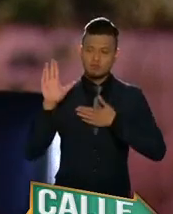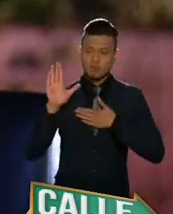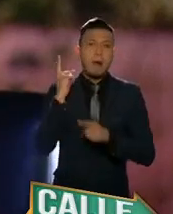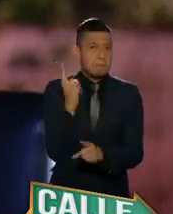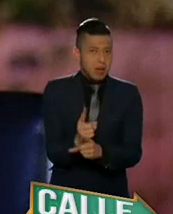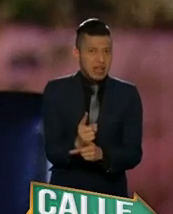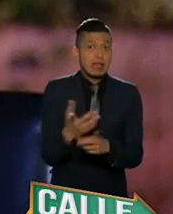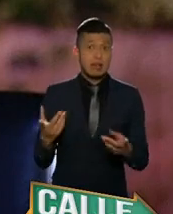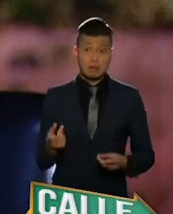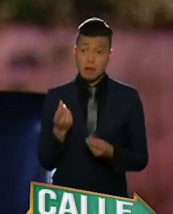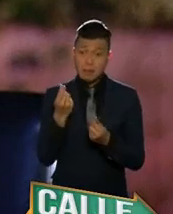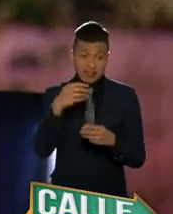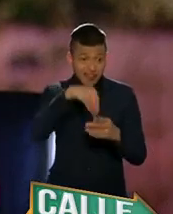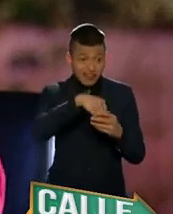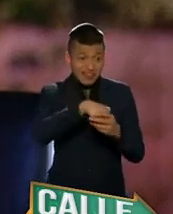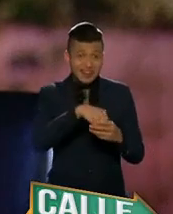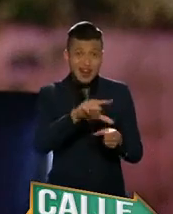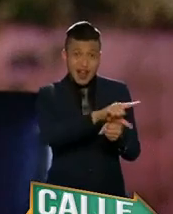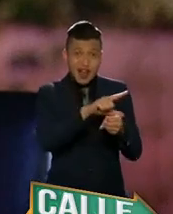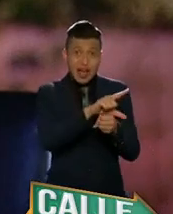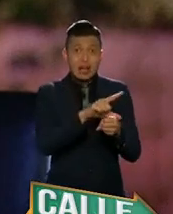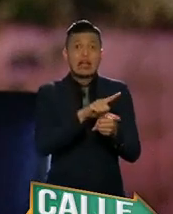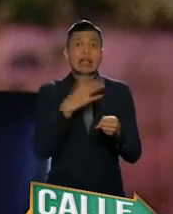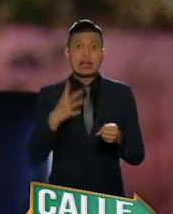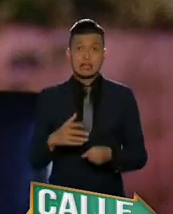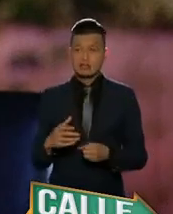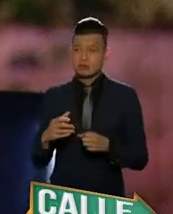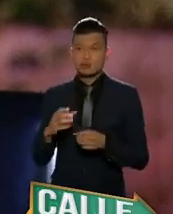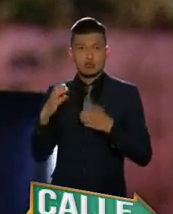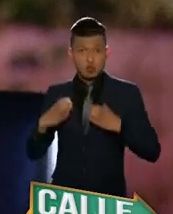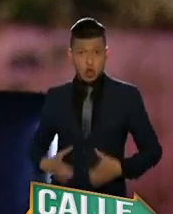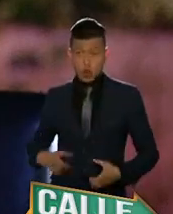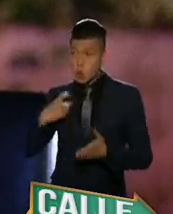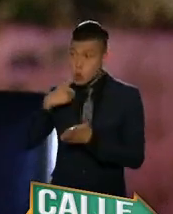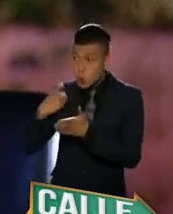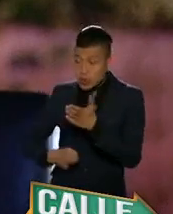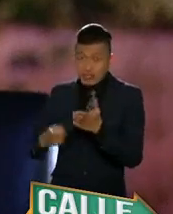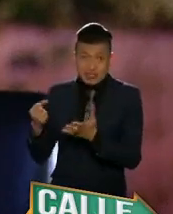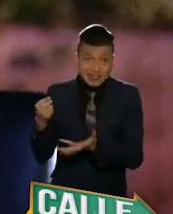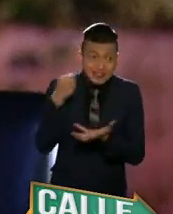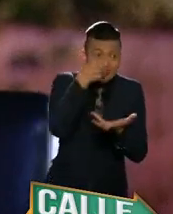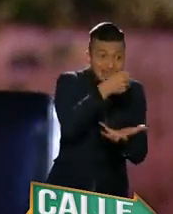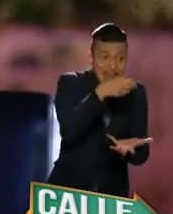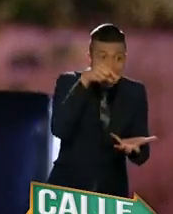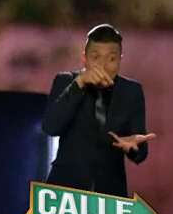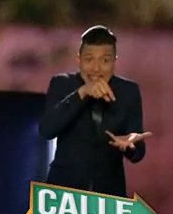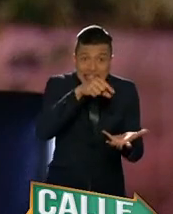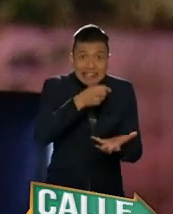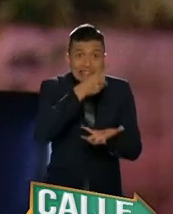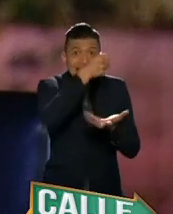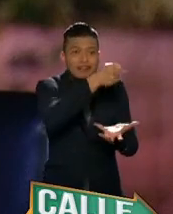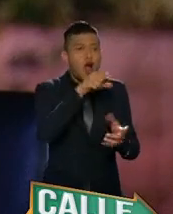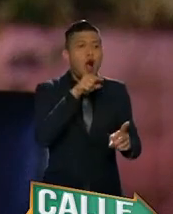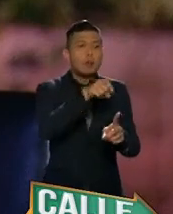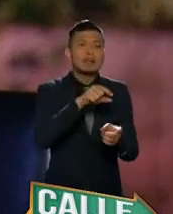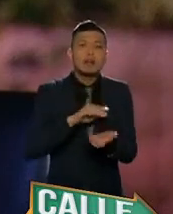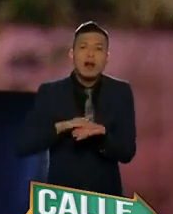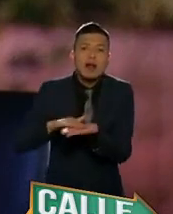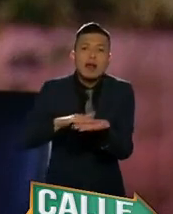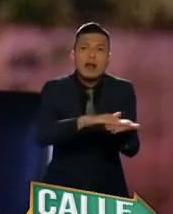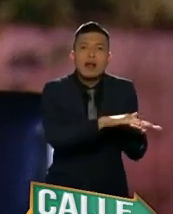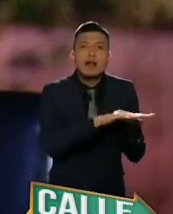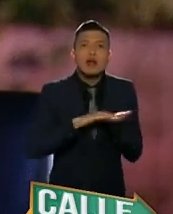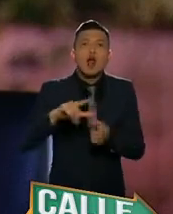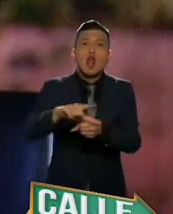plata está hecha para que sea parte de los impuestos de los ciudadanos, que se decide para hacer en esas pequeñas cosas locales. ¿Sí? El